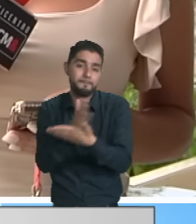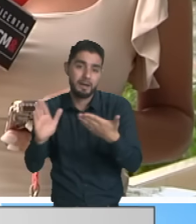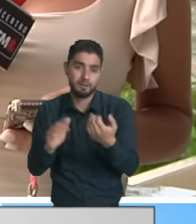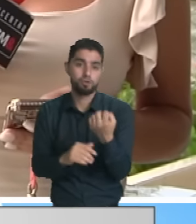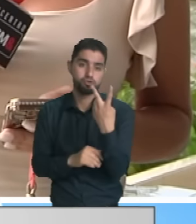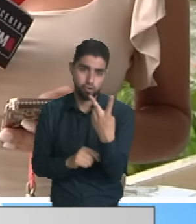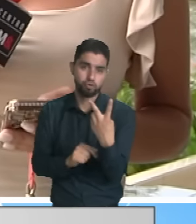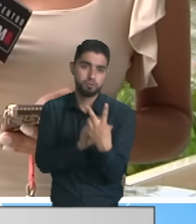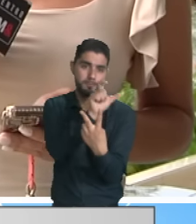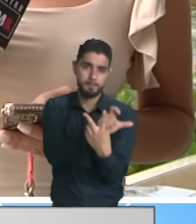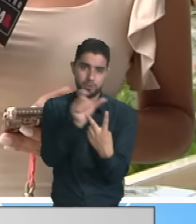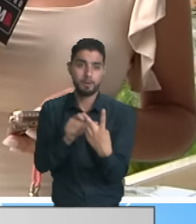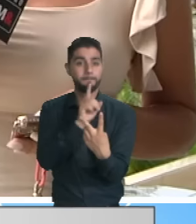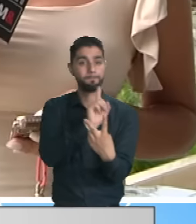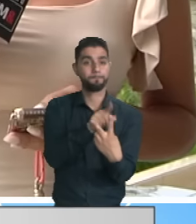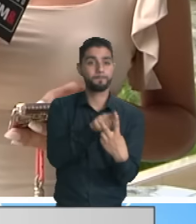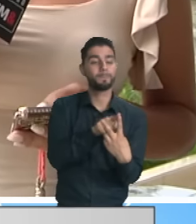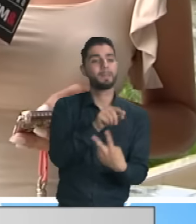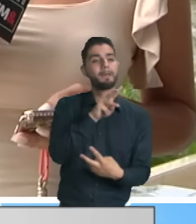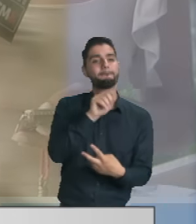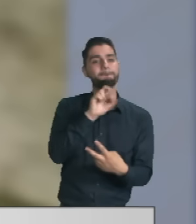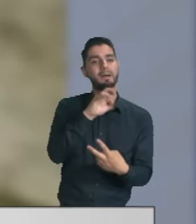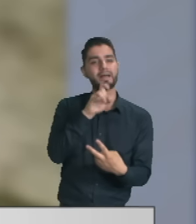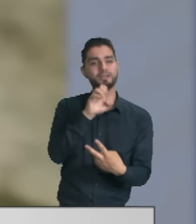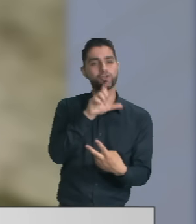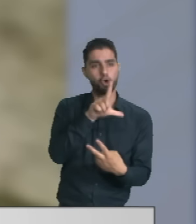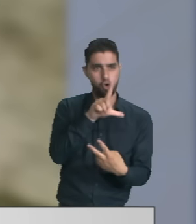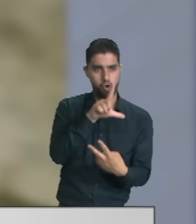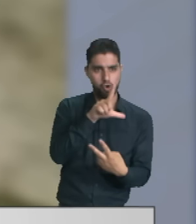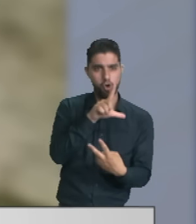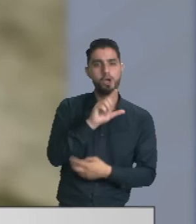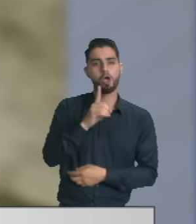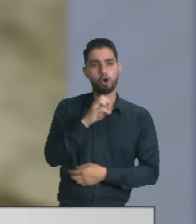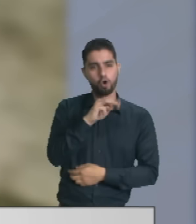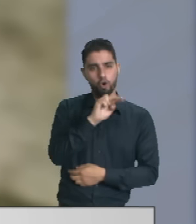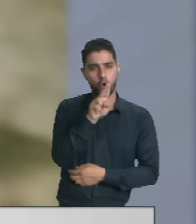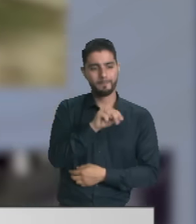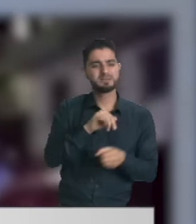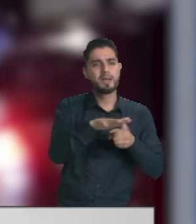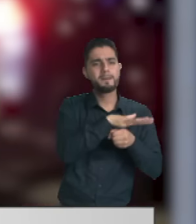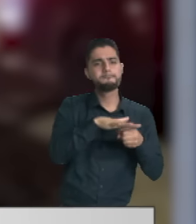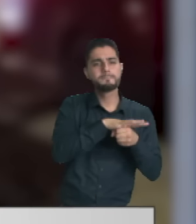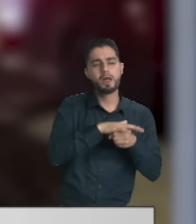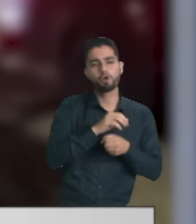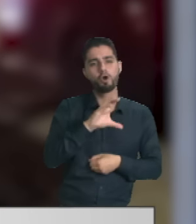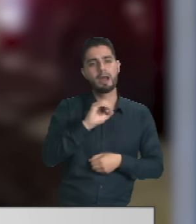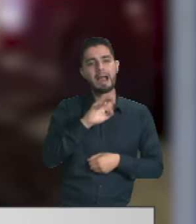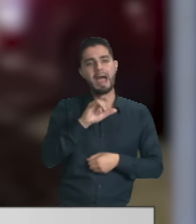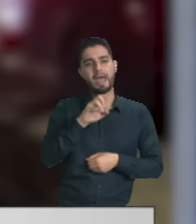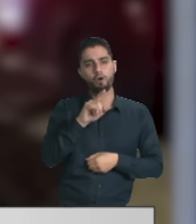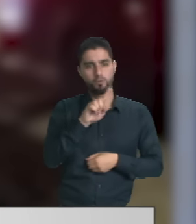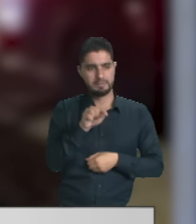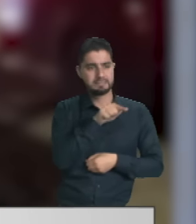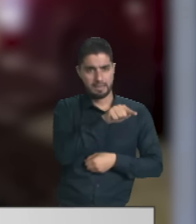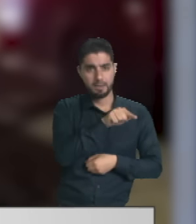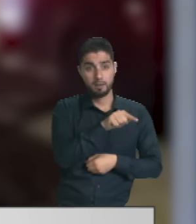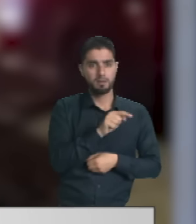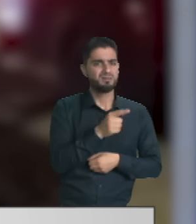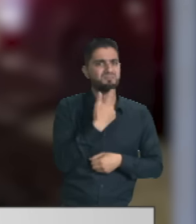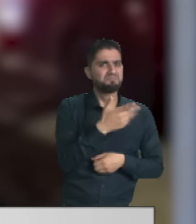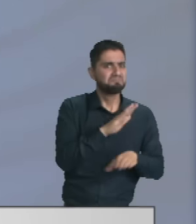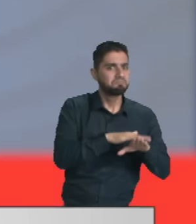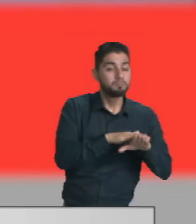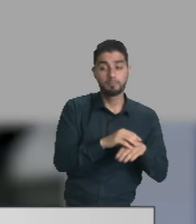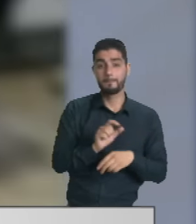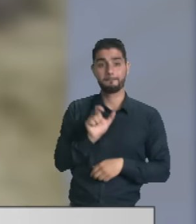de Marisol Negrón Gómez, de 35 años de edad, en el barrio Los Caracoles. Señala la ciudadanía que desconocidos se acercaron